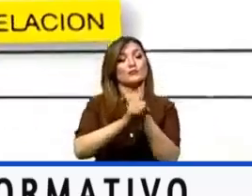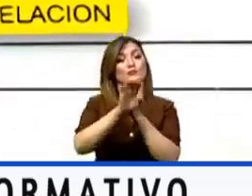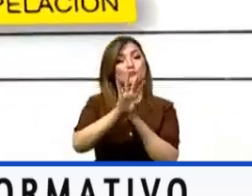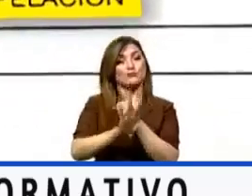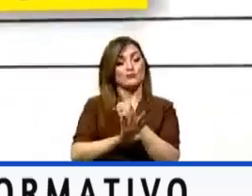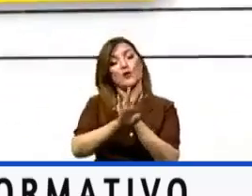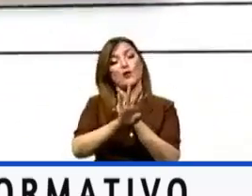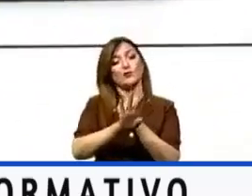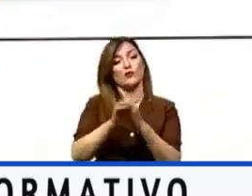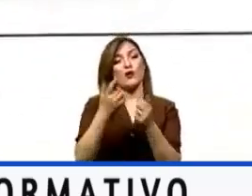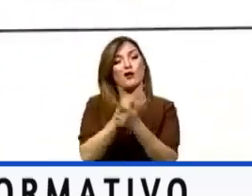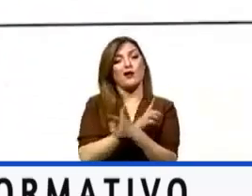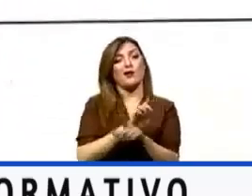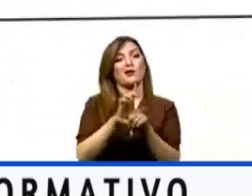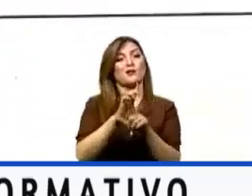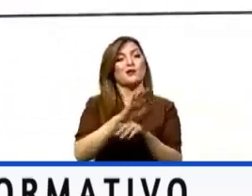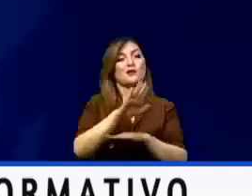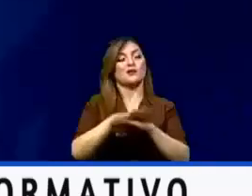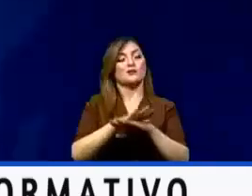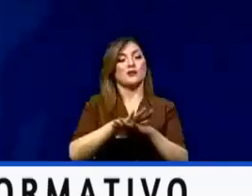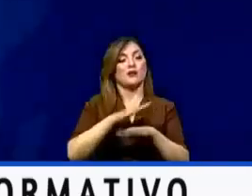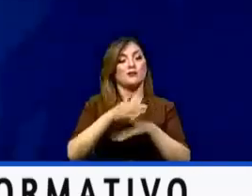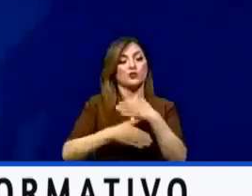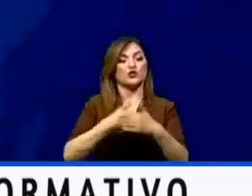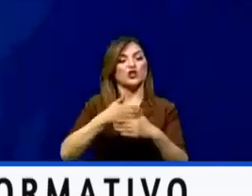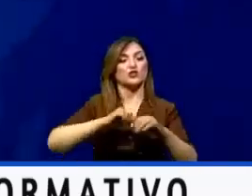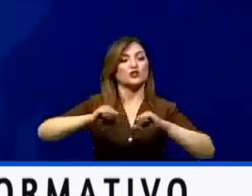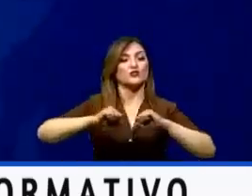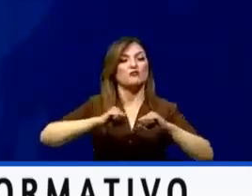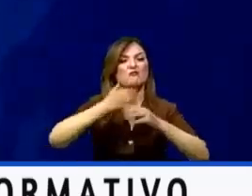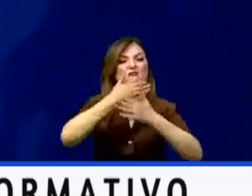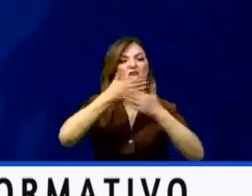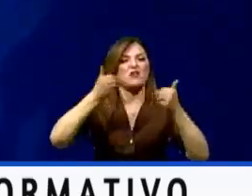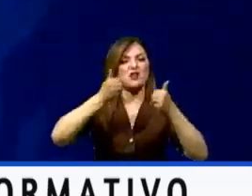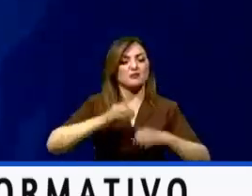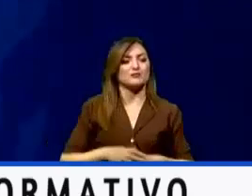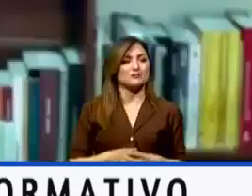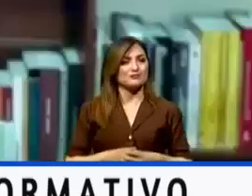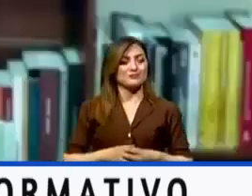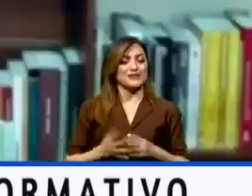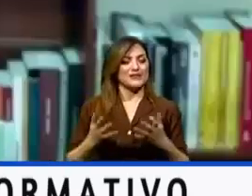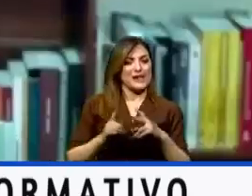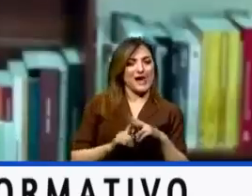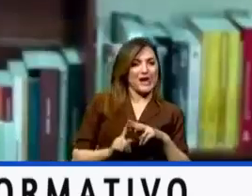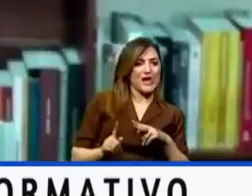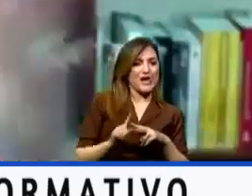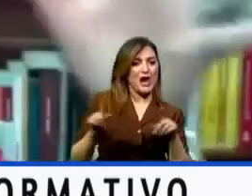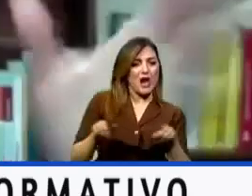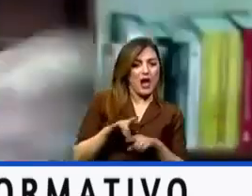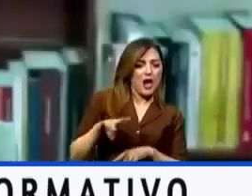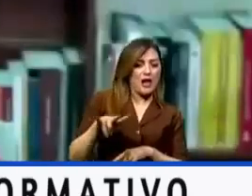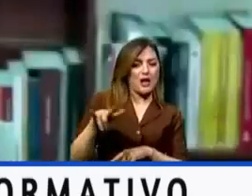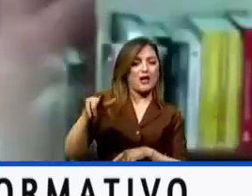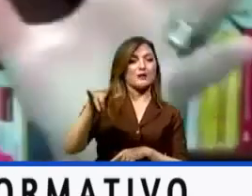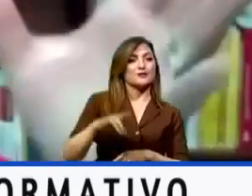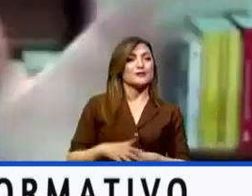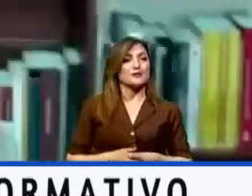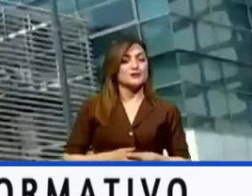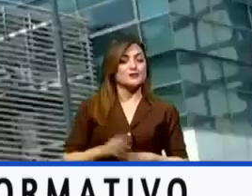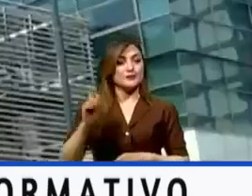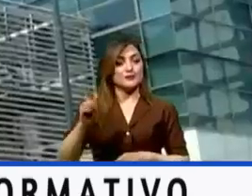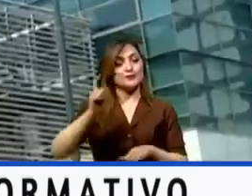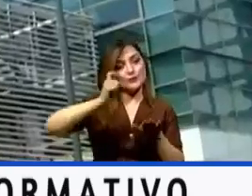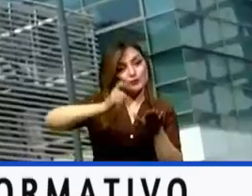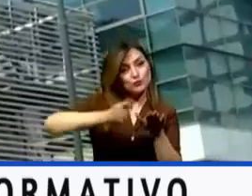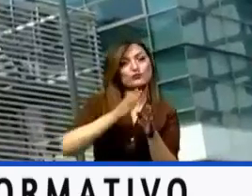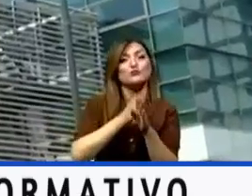el delito de fraude procesal que se le había dictado por su fallido intento de fuga en avioneta. A Paulina Araujo, abogada y catedrática de Derecho Penal,